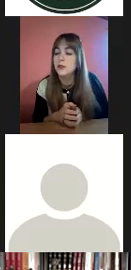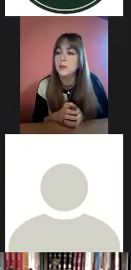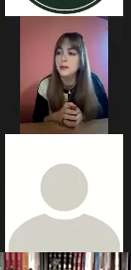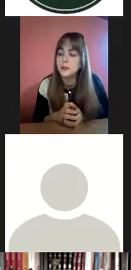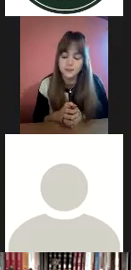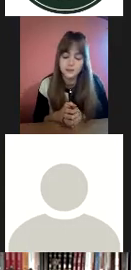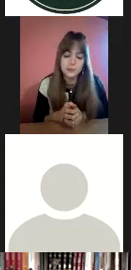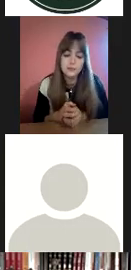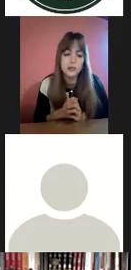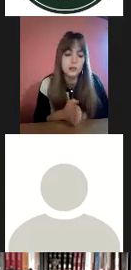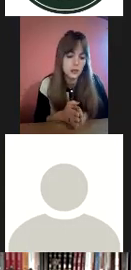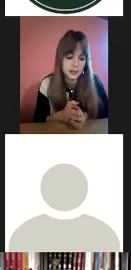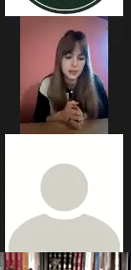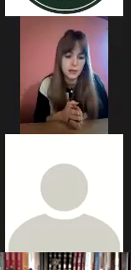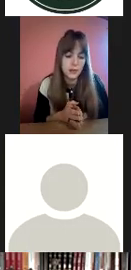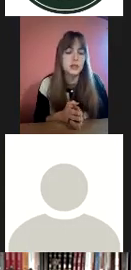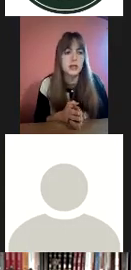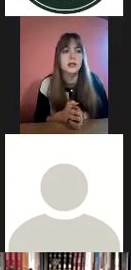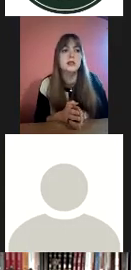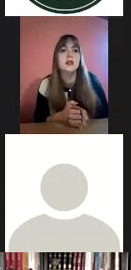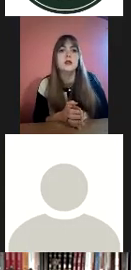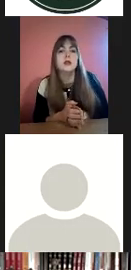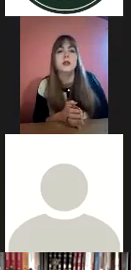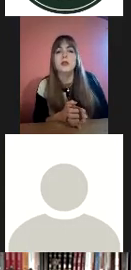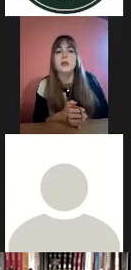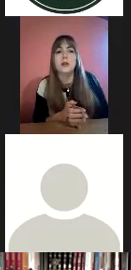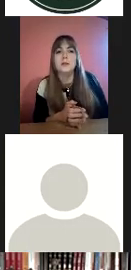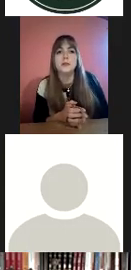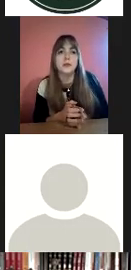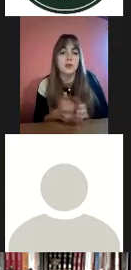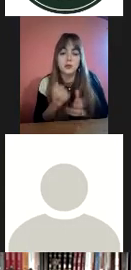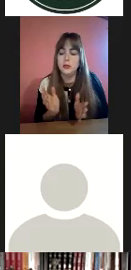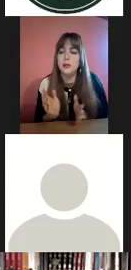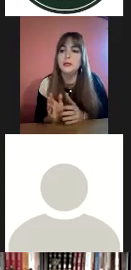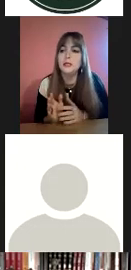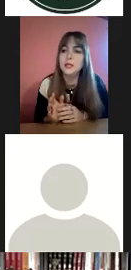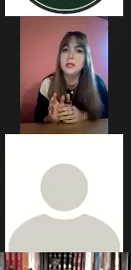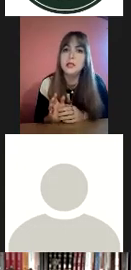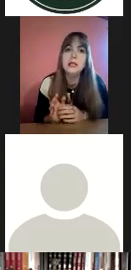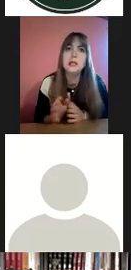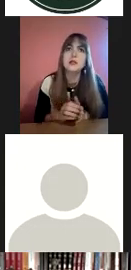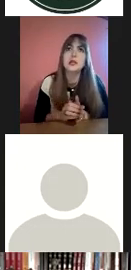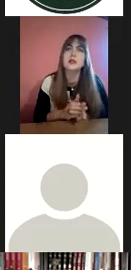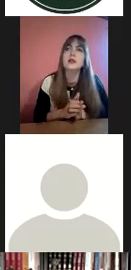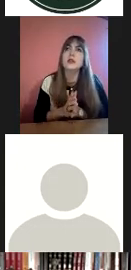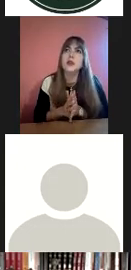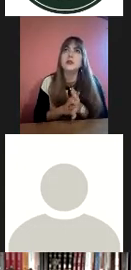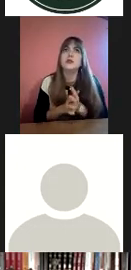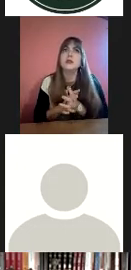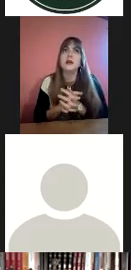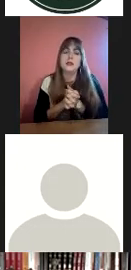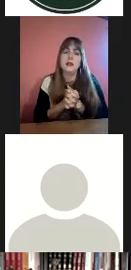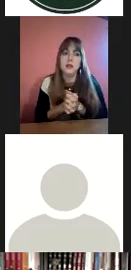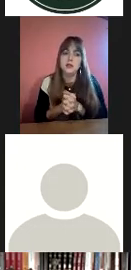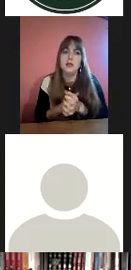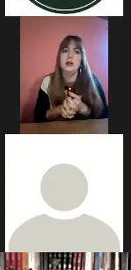de enfermedades. Nos ha pasado mismo en charlas o en consultas, básicamente, de personas que nos dicen: no, pero si